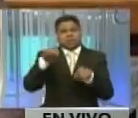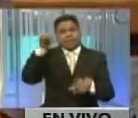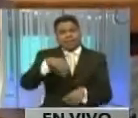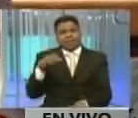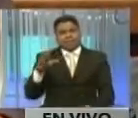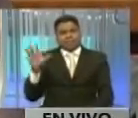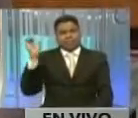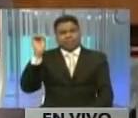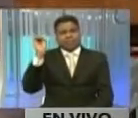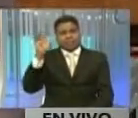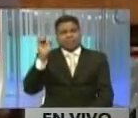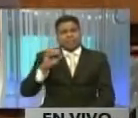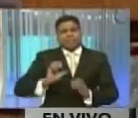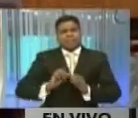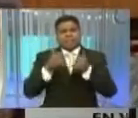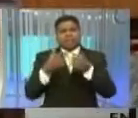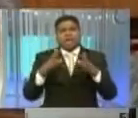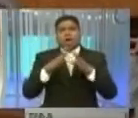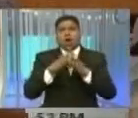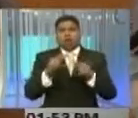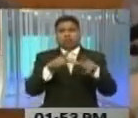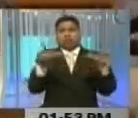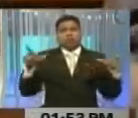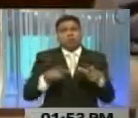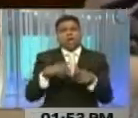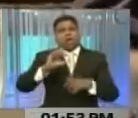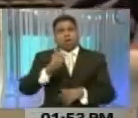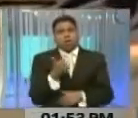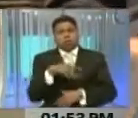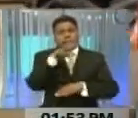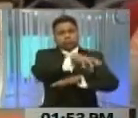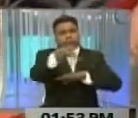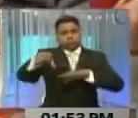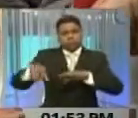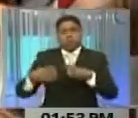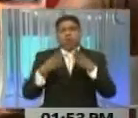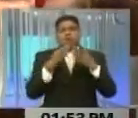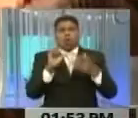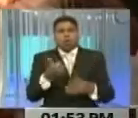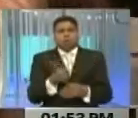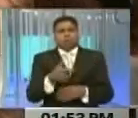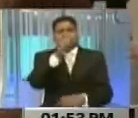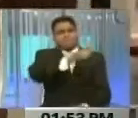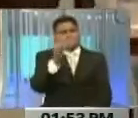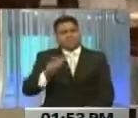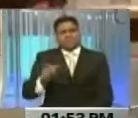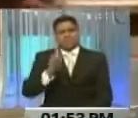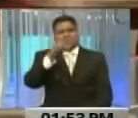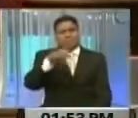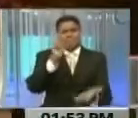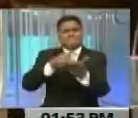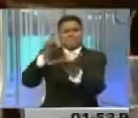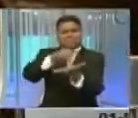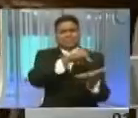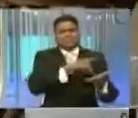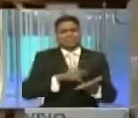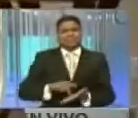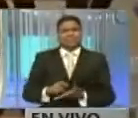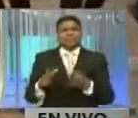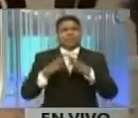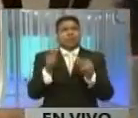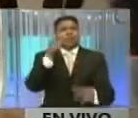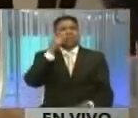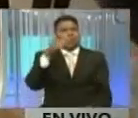también incorporar otras salas, otros territorios y otros públicos. Creo que esa siempre fue la añoranza de todo el pueblo venezolano